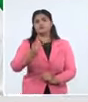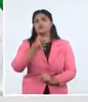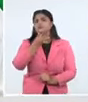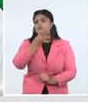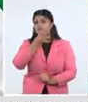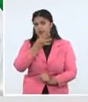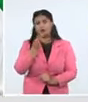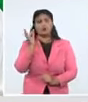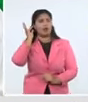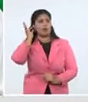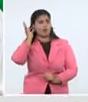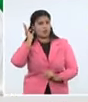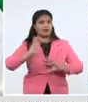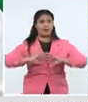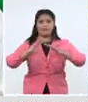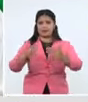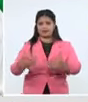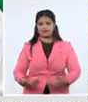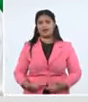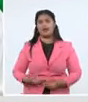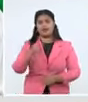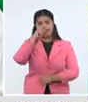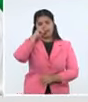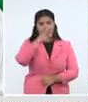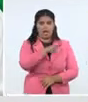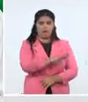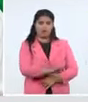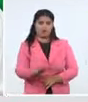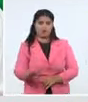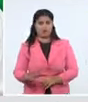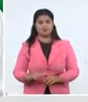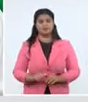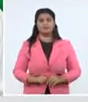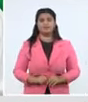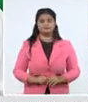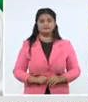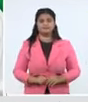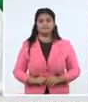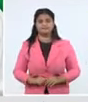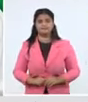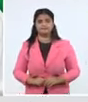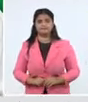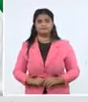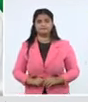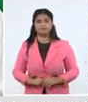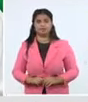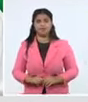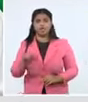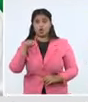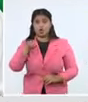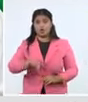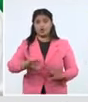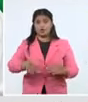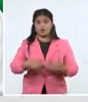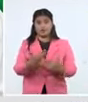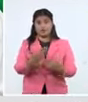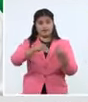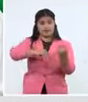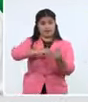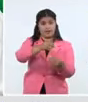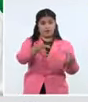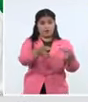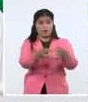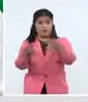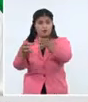independientemente de que todos debemos protegerlos. Hoy, sin muchos cambios entre un sexo y el otro, el femenino